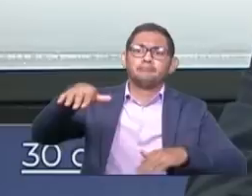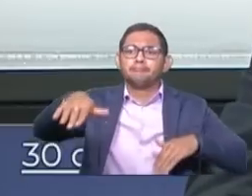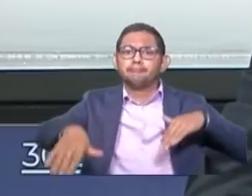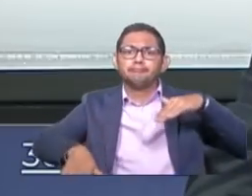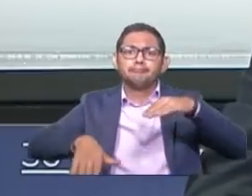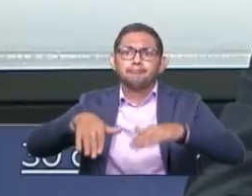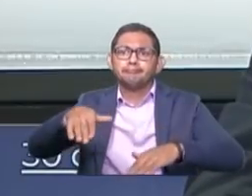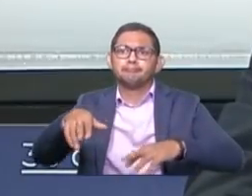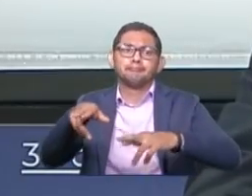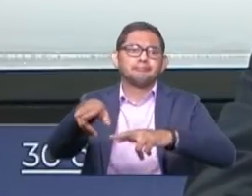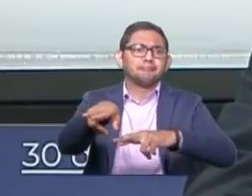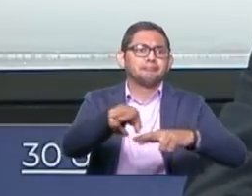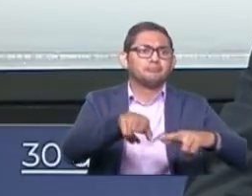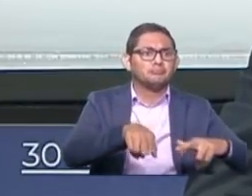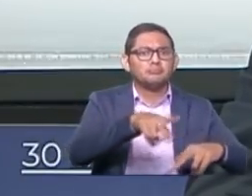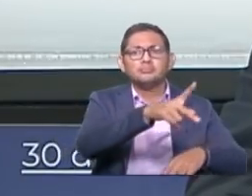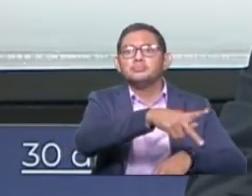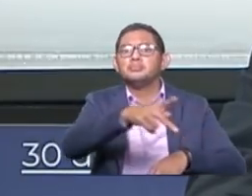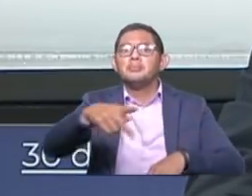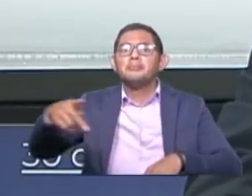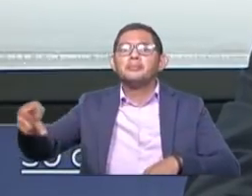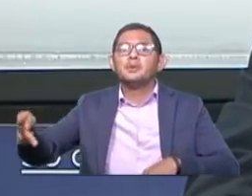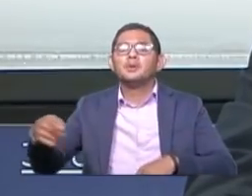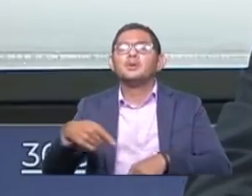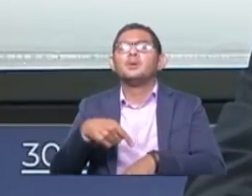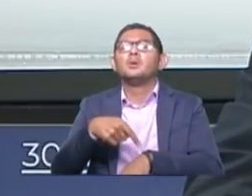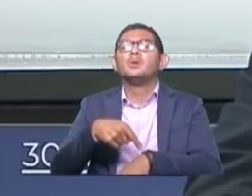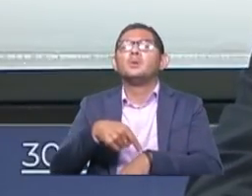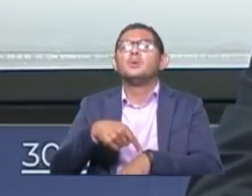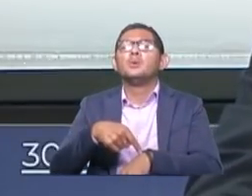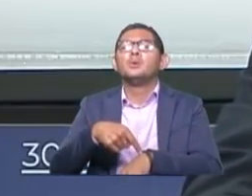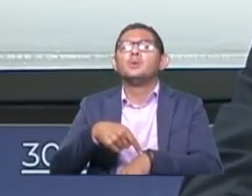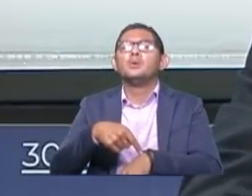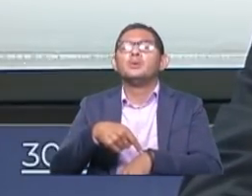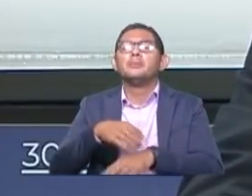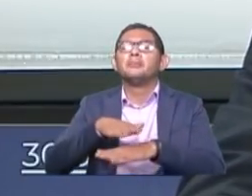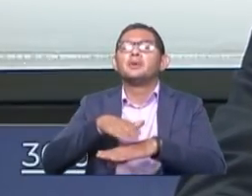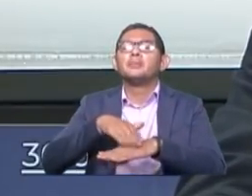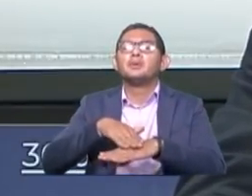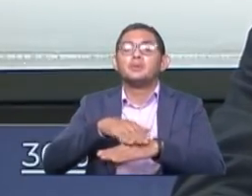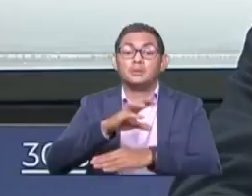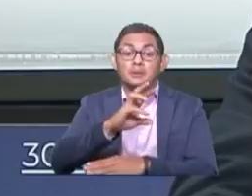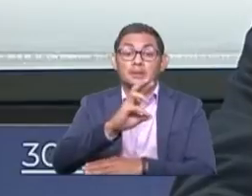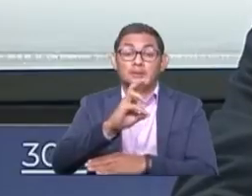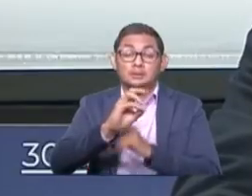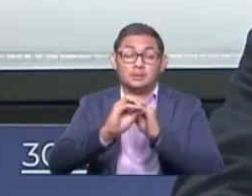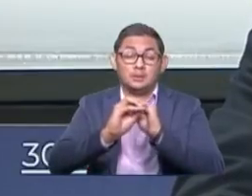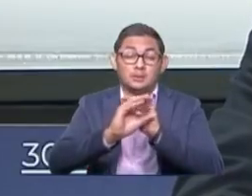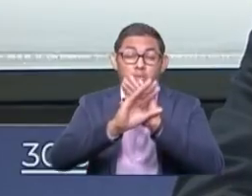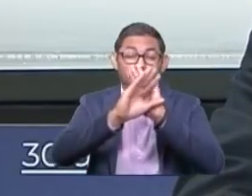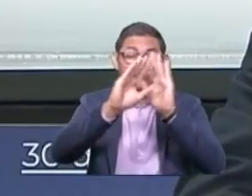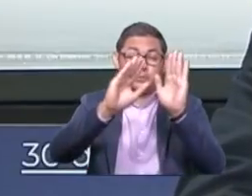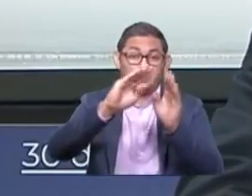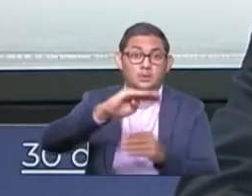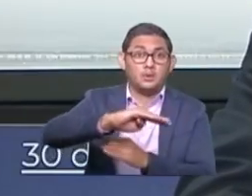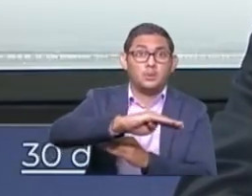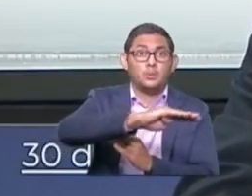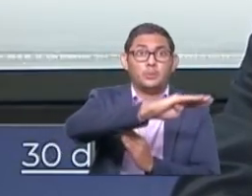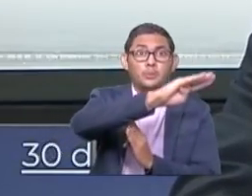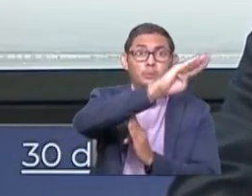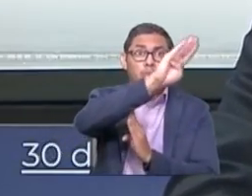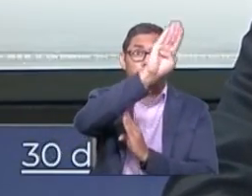playas o balnearios será de 6 de la mañana a 6 de la